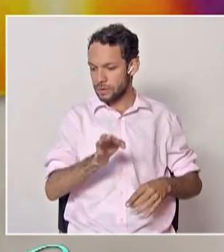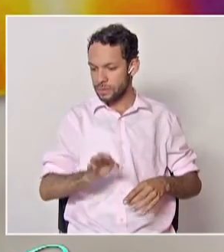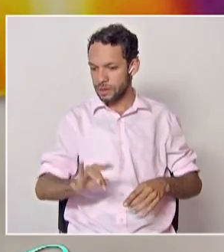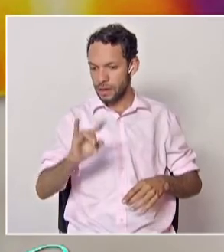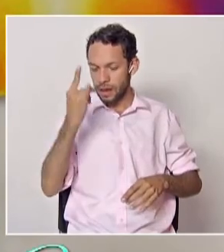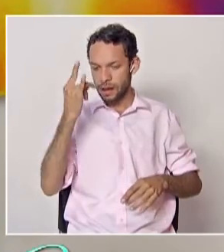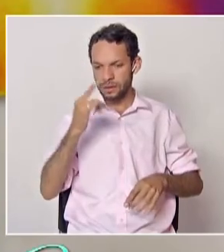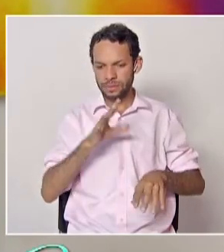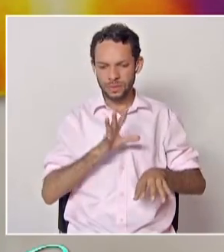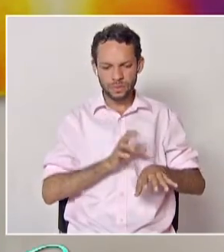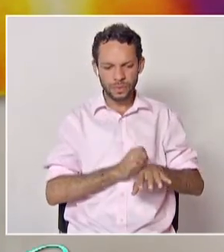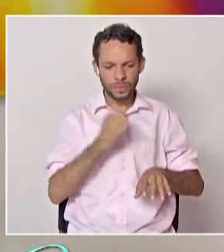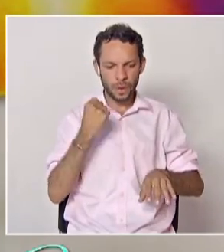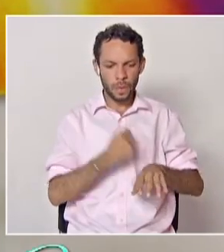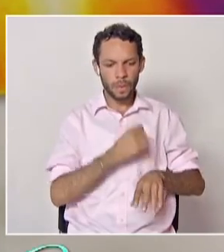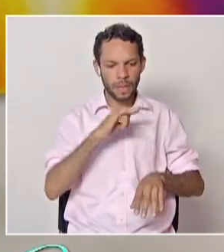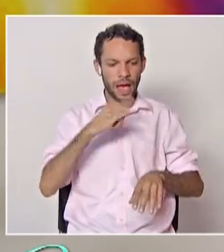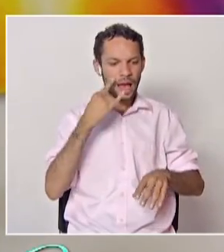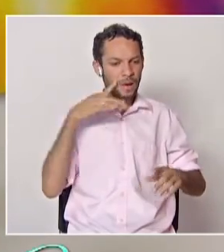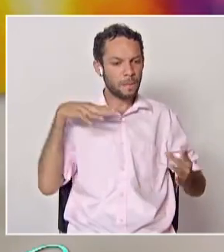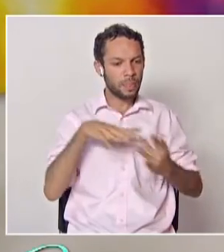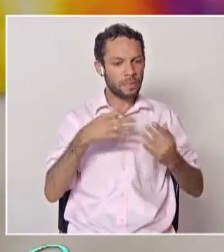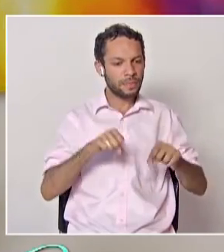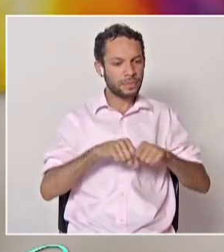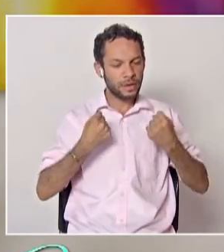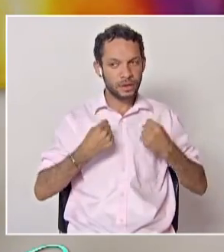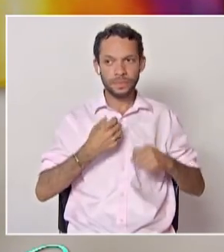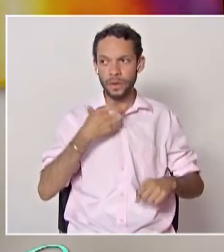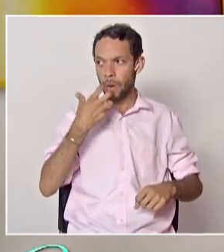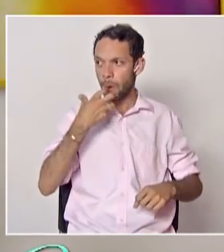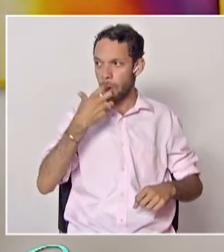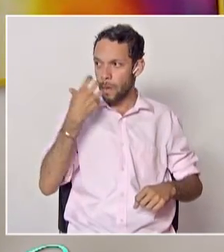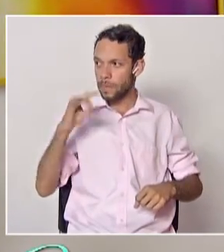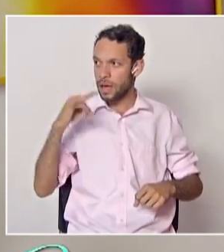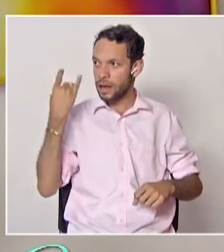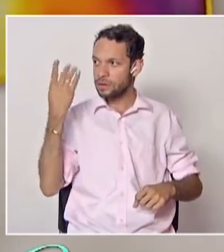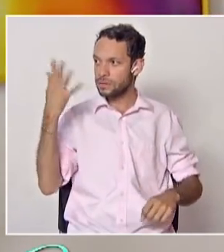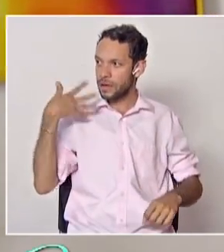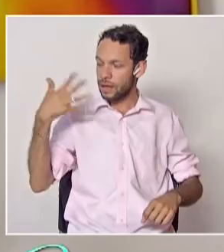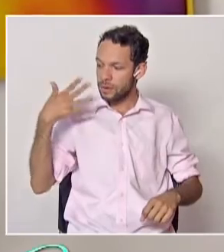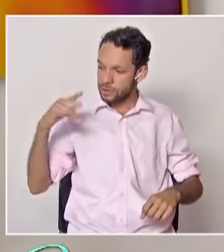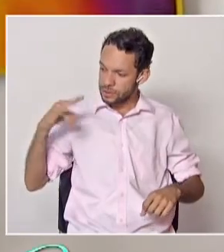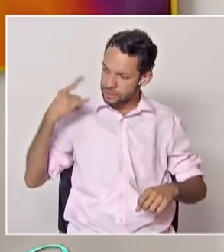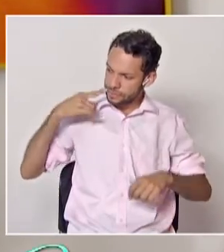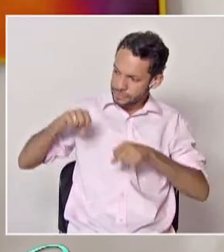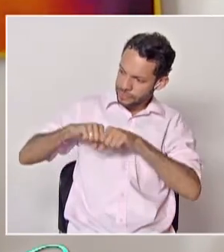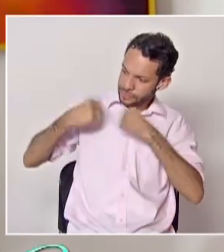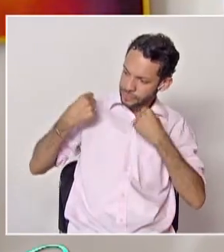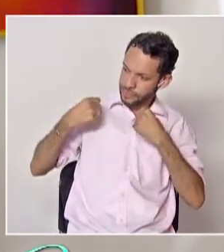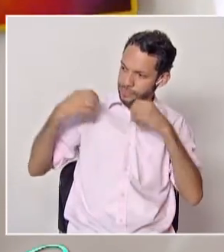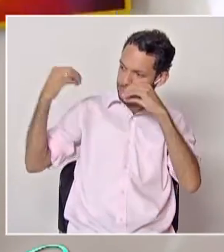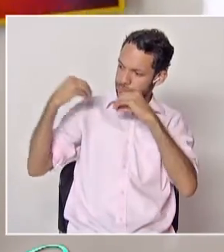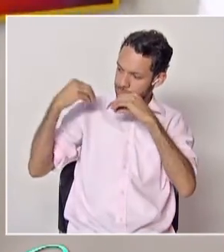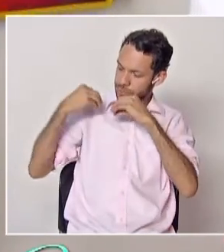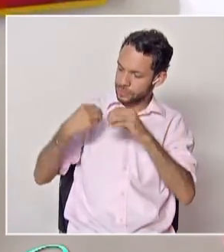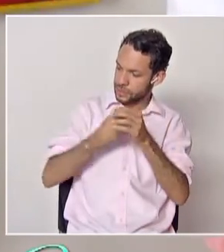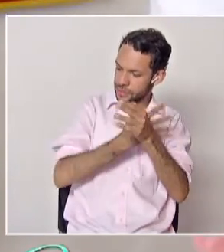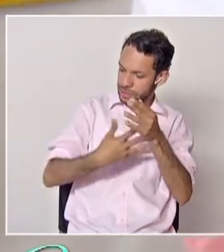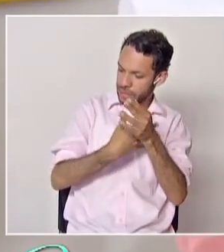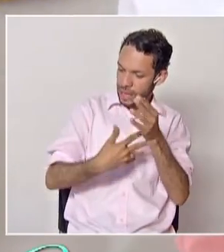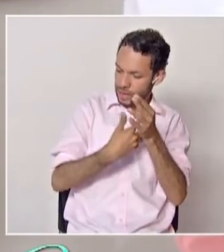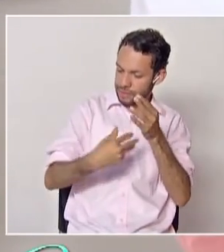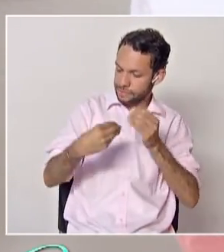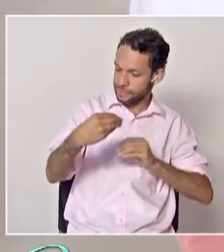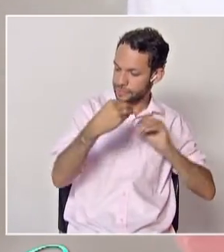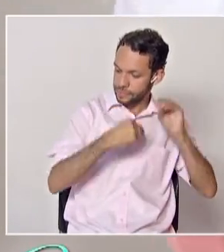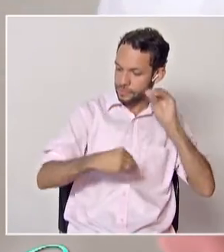una infección o un golpe, hay unas cosas que se llama dolor, calor, rubor y edema. En general lo que está haciendo es llevar sangre. ¿Qué es lo